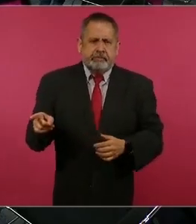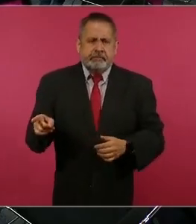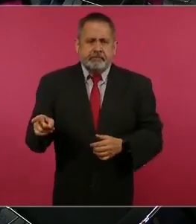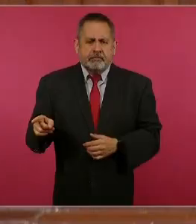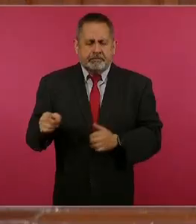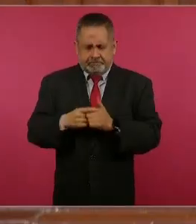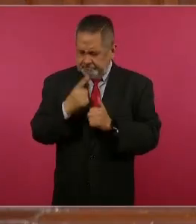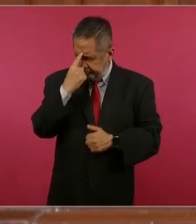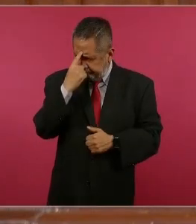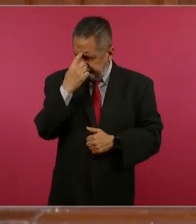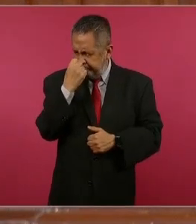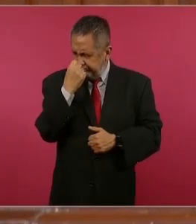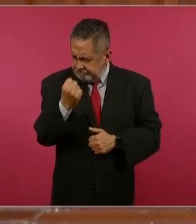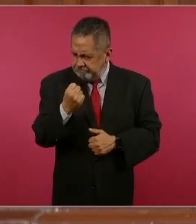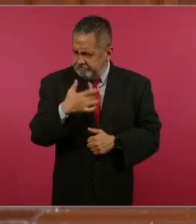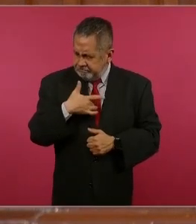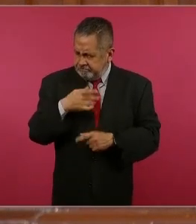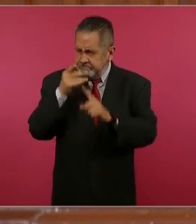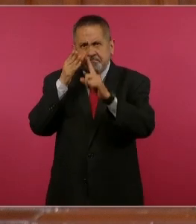con convicciones,